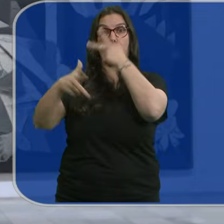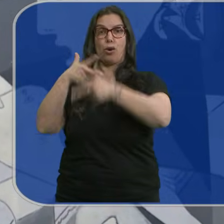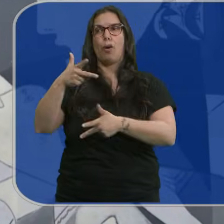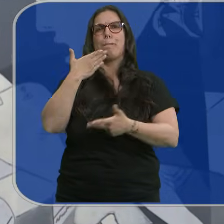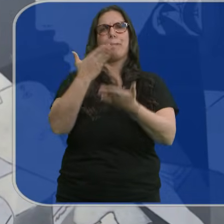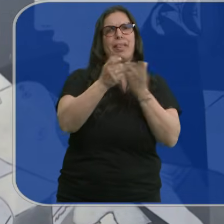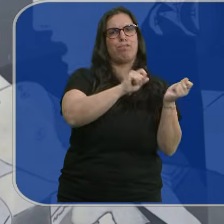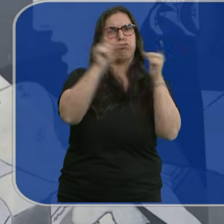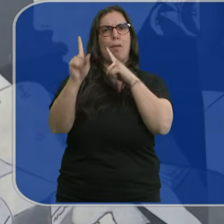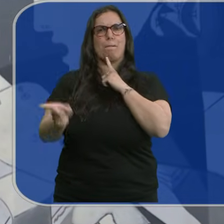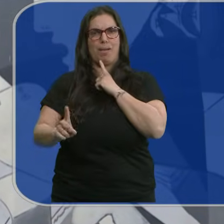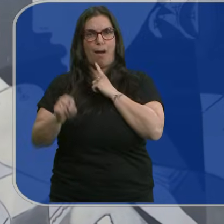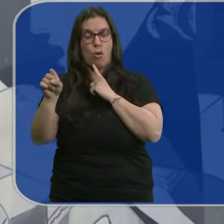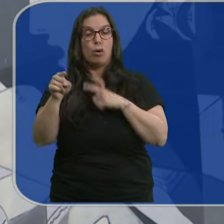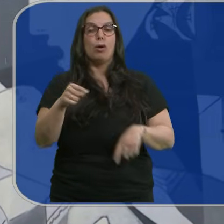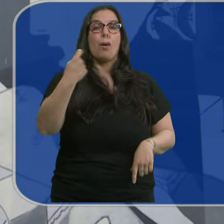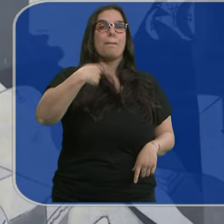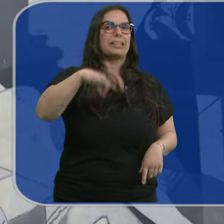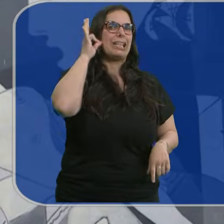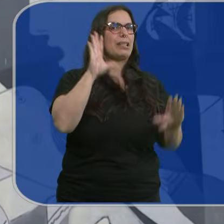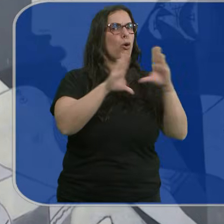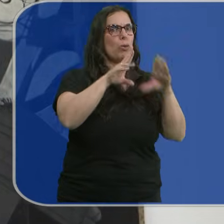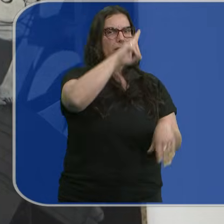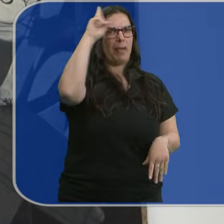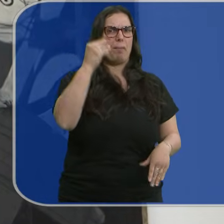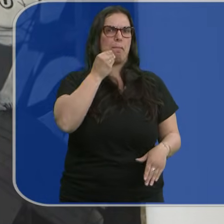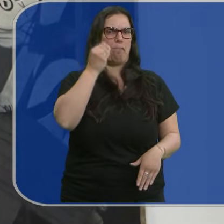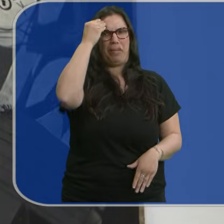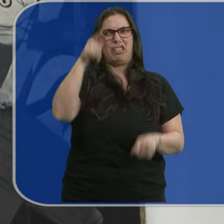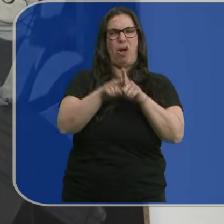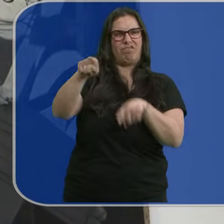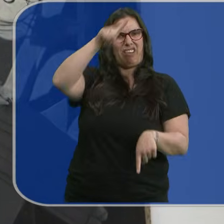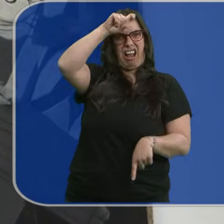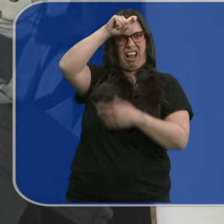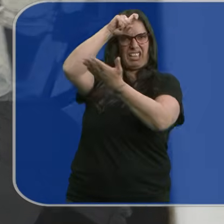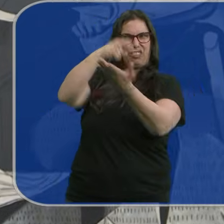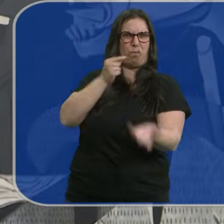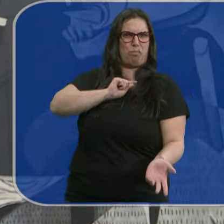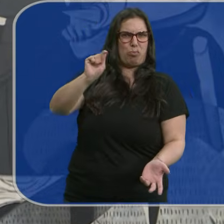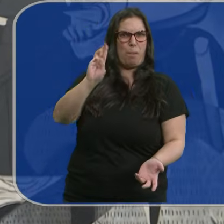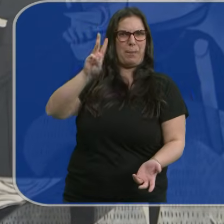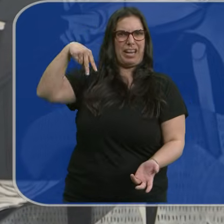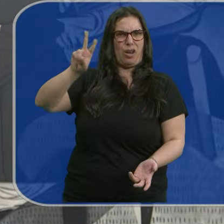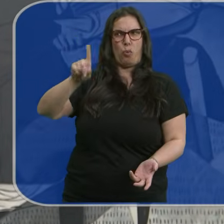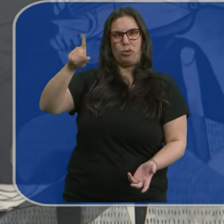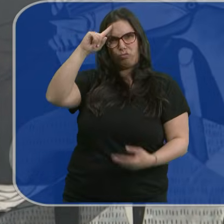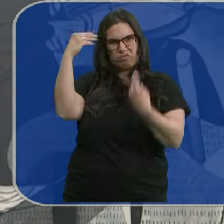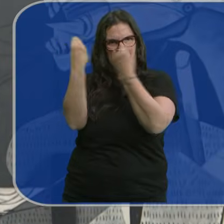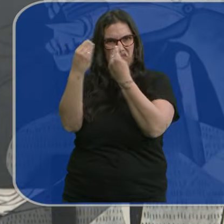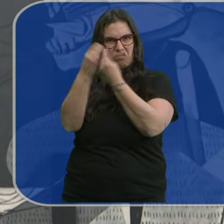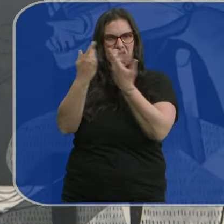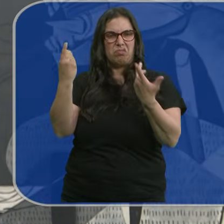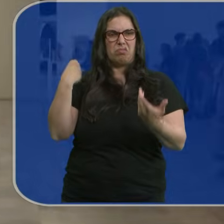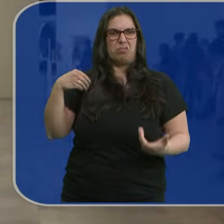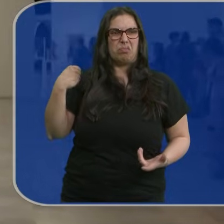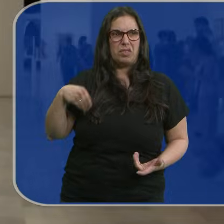Bilbao y la presidenta de la Comunidad de Madrid consideró esa demanda como una catetada. Le replicó Aitor Esteban del PNV con su idea de combatir la